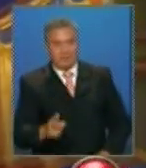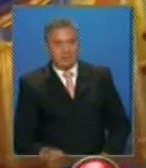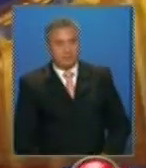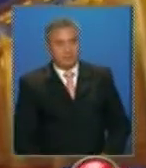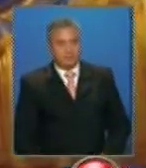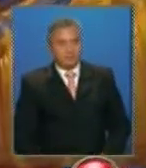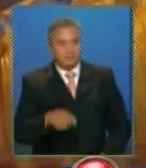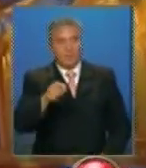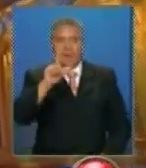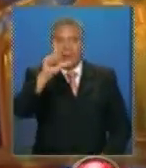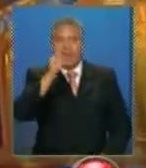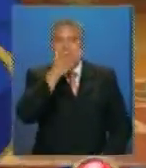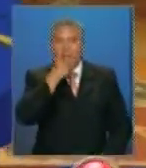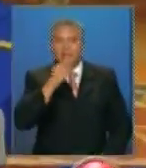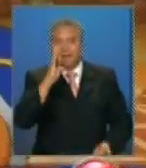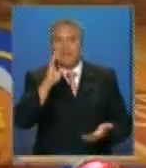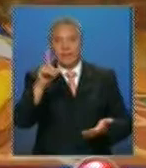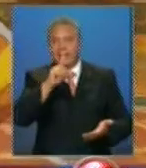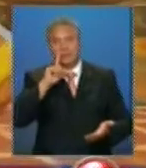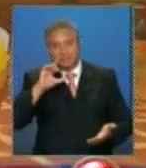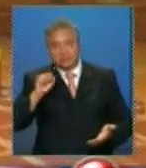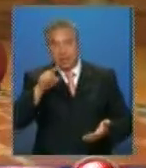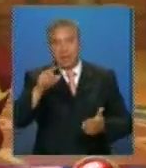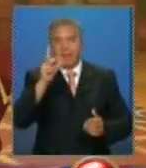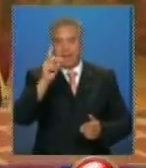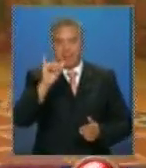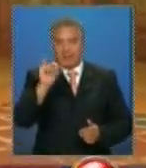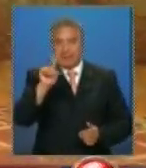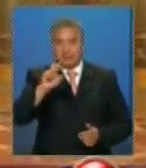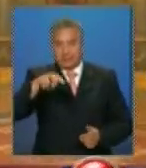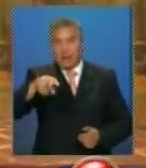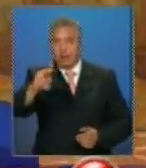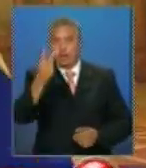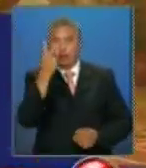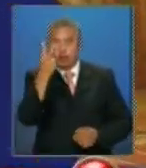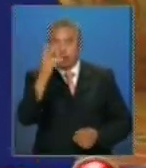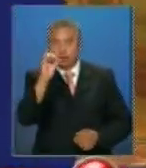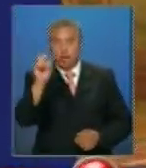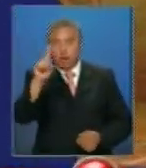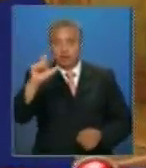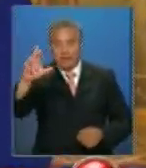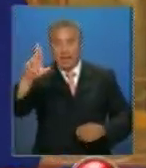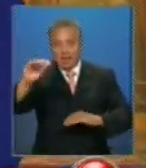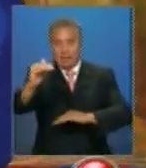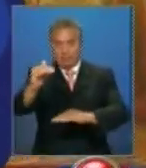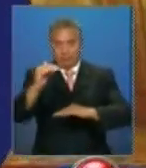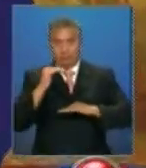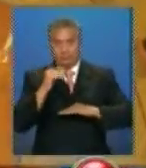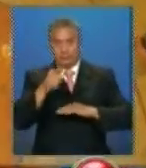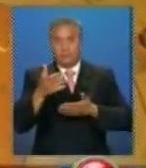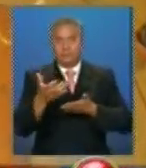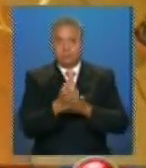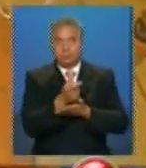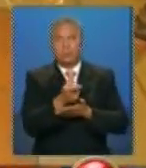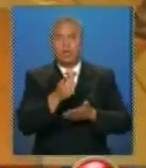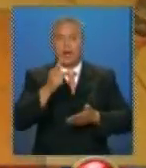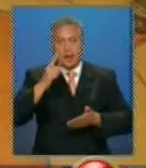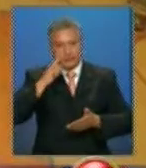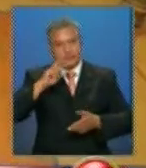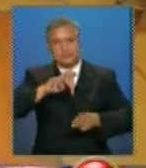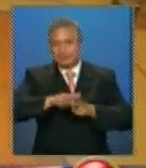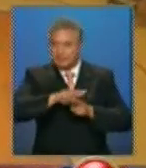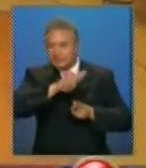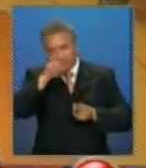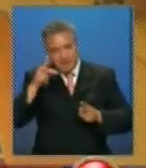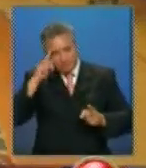La Bella y la Bestia, la película con que Disney logró 2 Oscars en 1991, está a punto de reinventarse